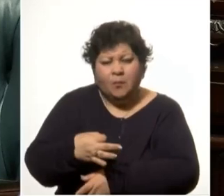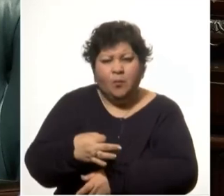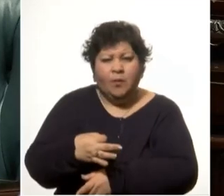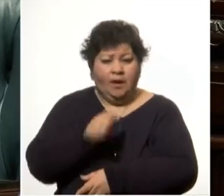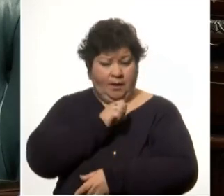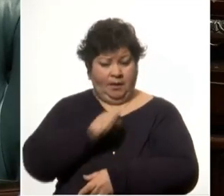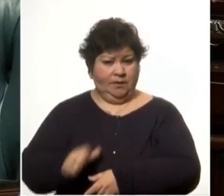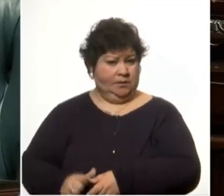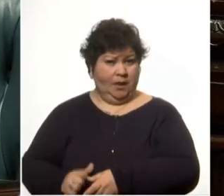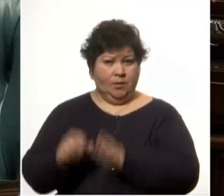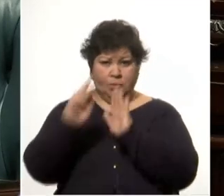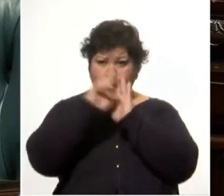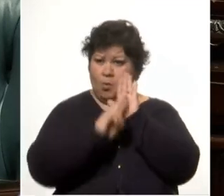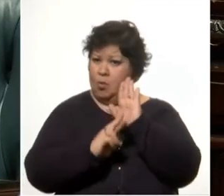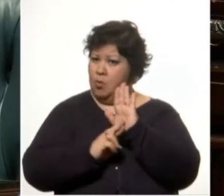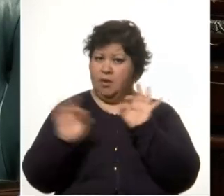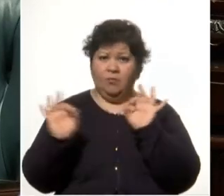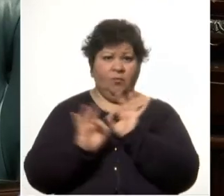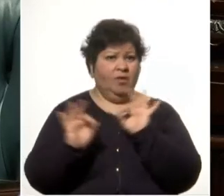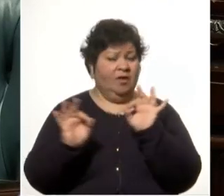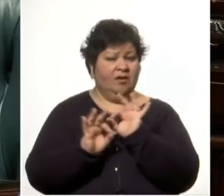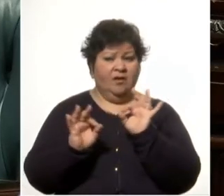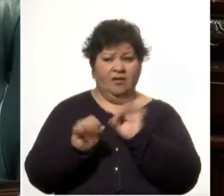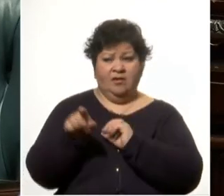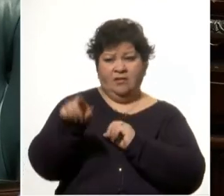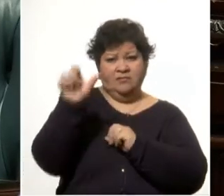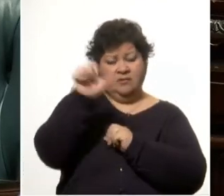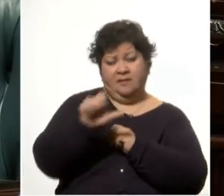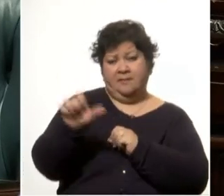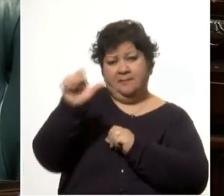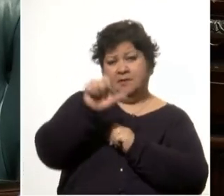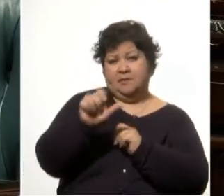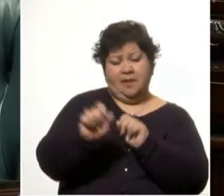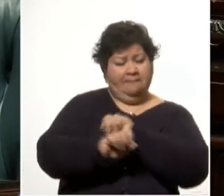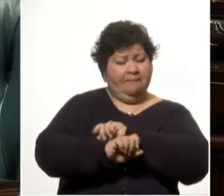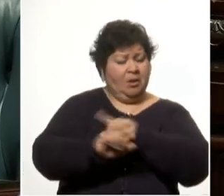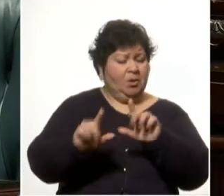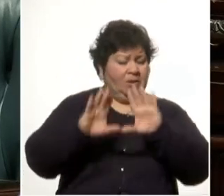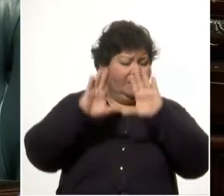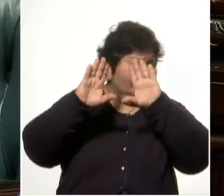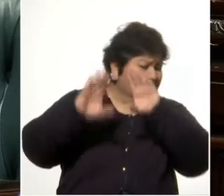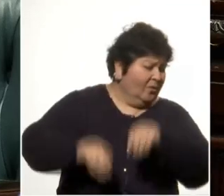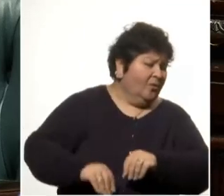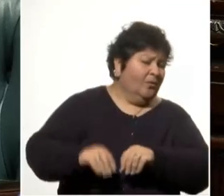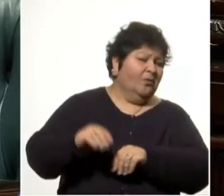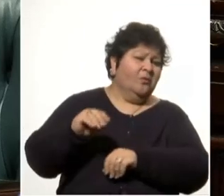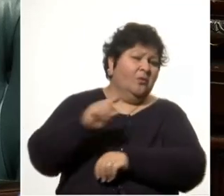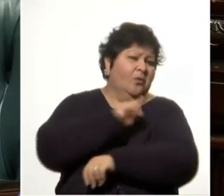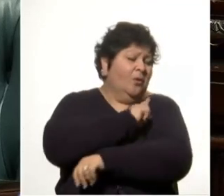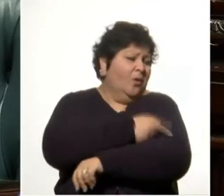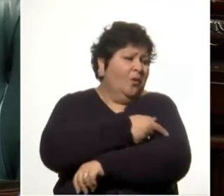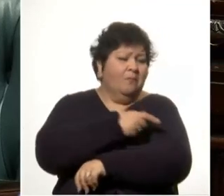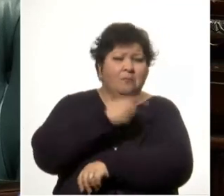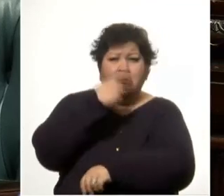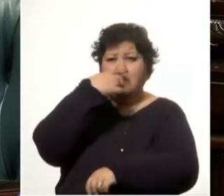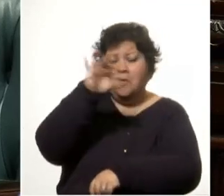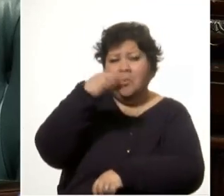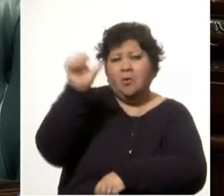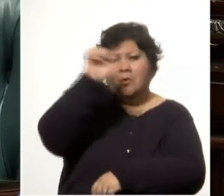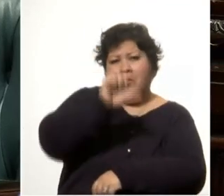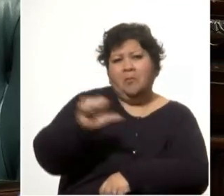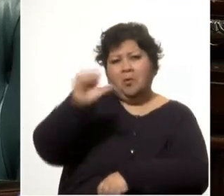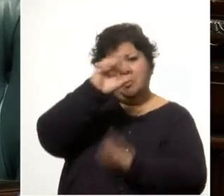podrá regular. El peor de todos los monopolios, un monopolio privado sin